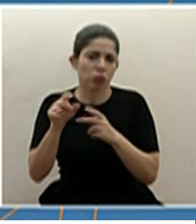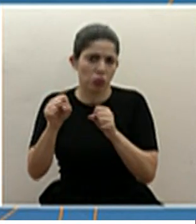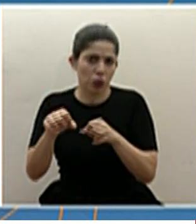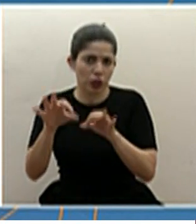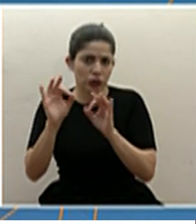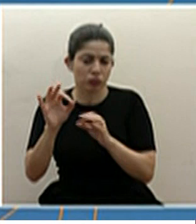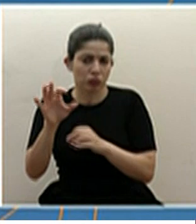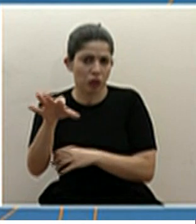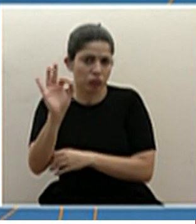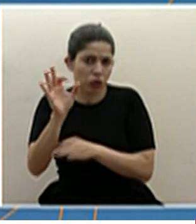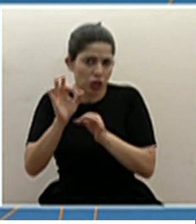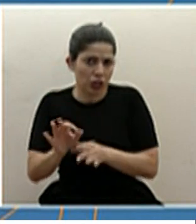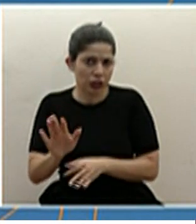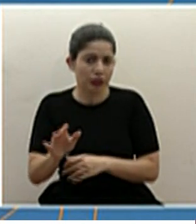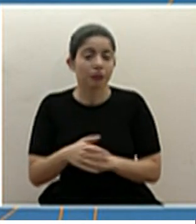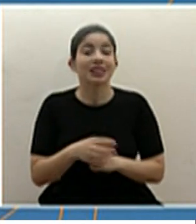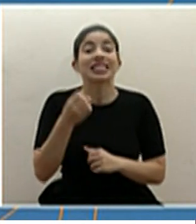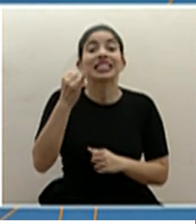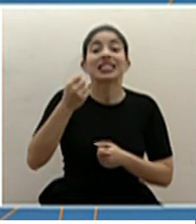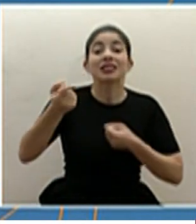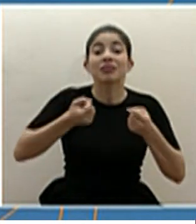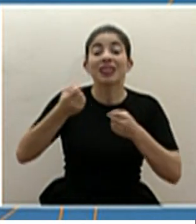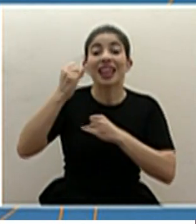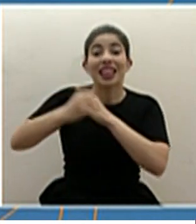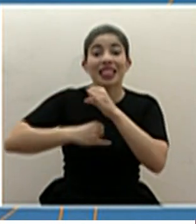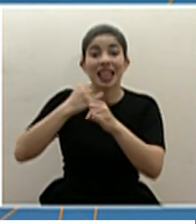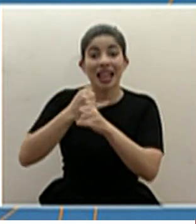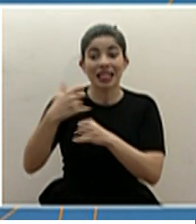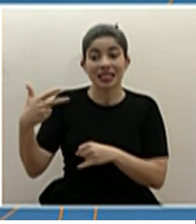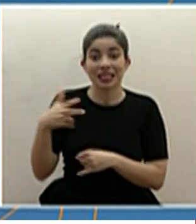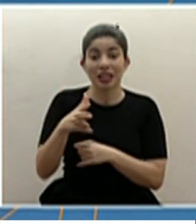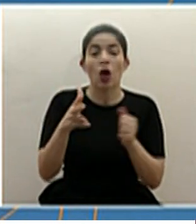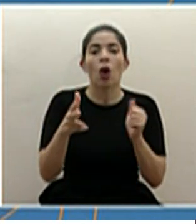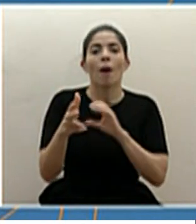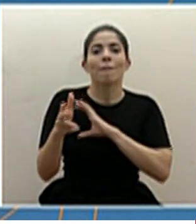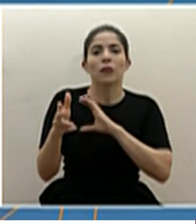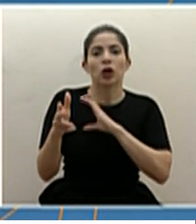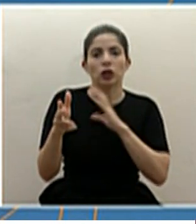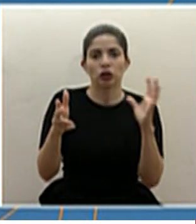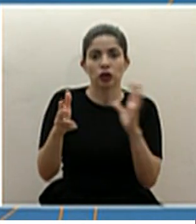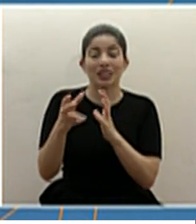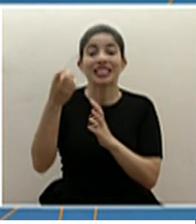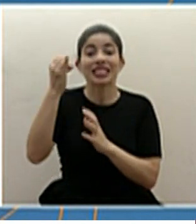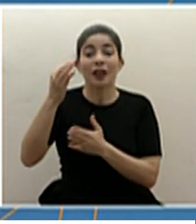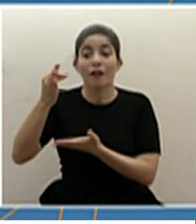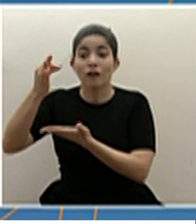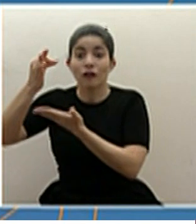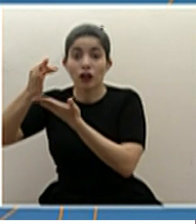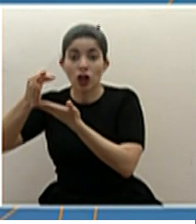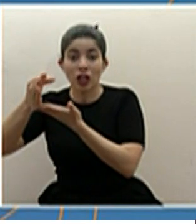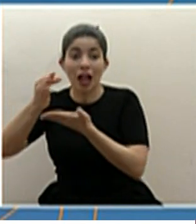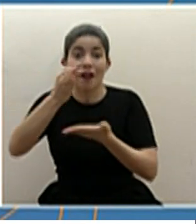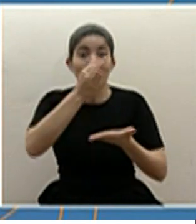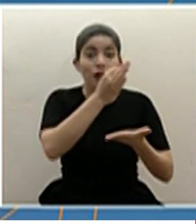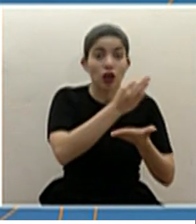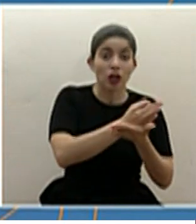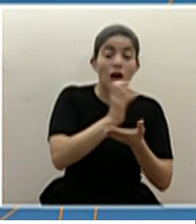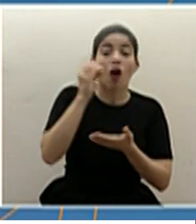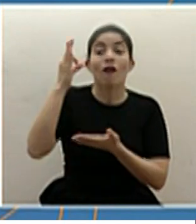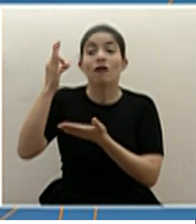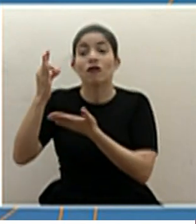internacionales se va a ir con un convoy o una escolta policial cuando es de frontera a frontera o de frontera a